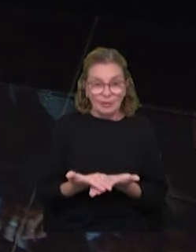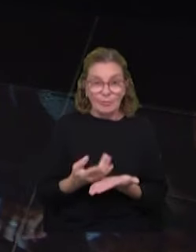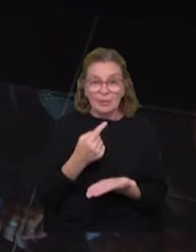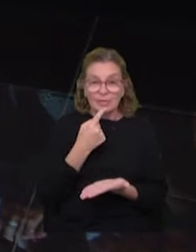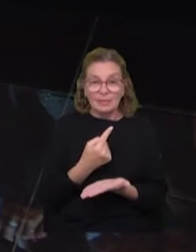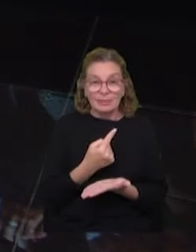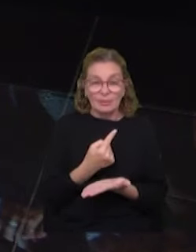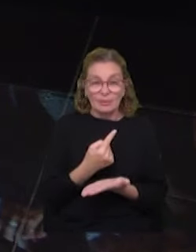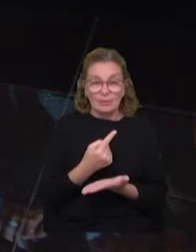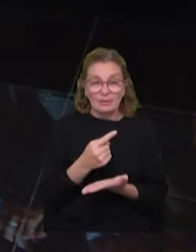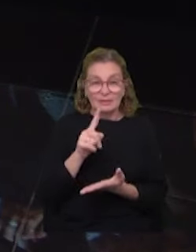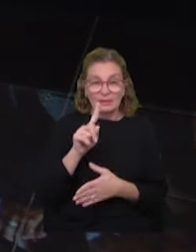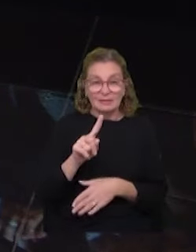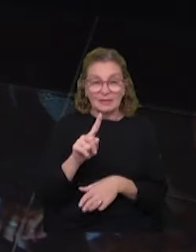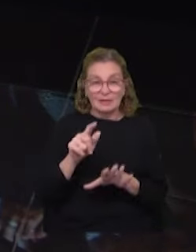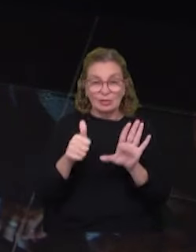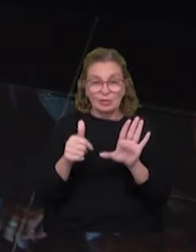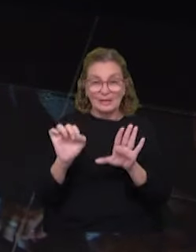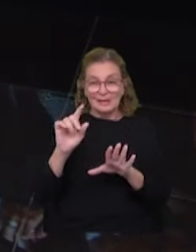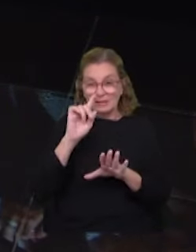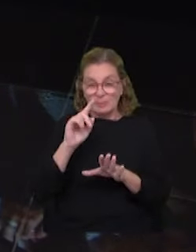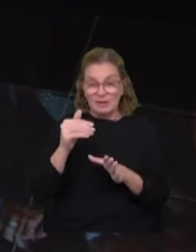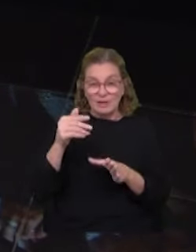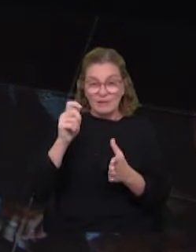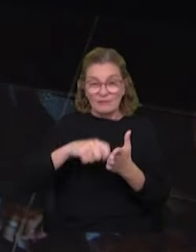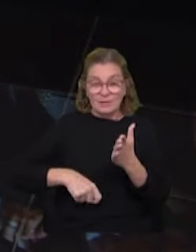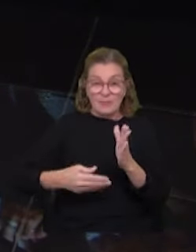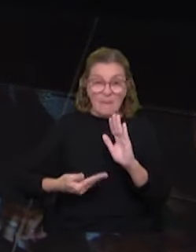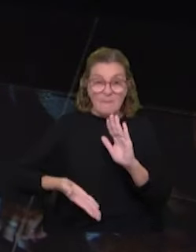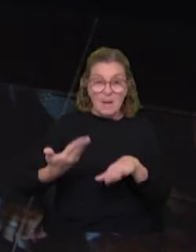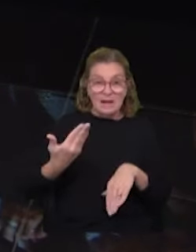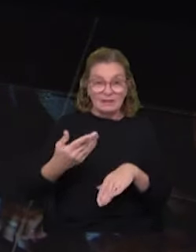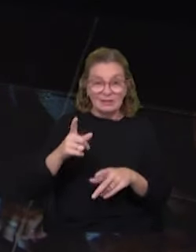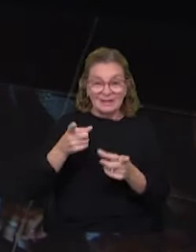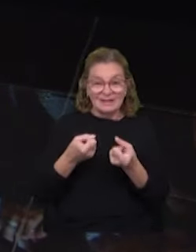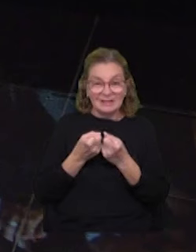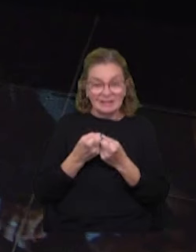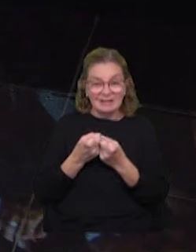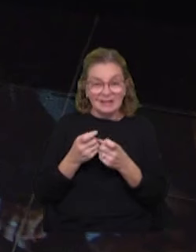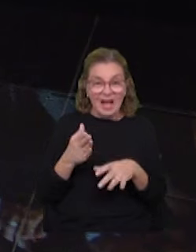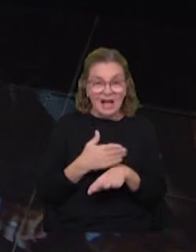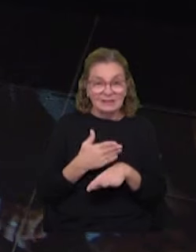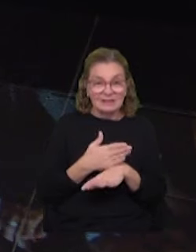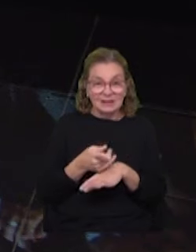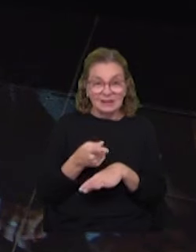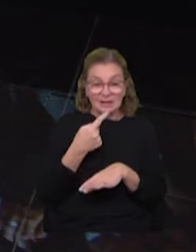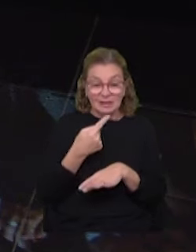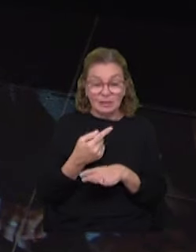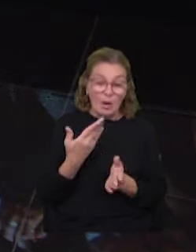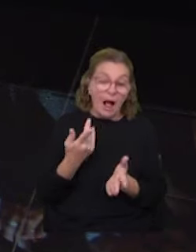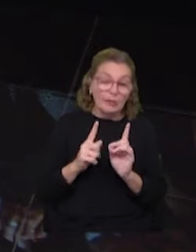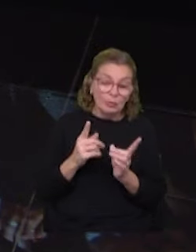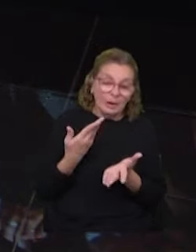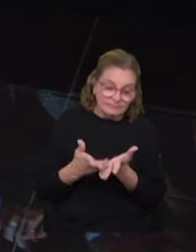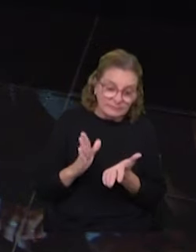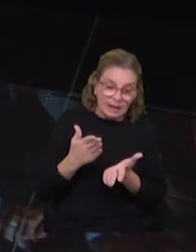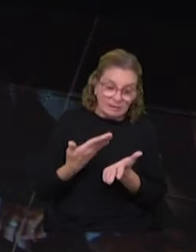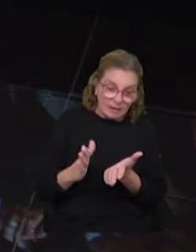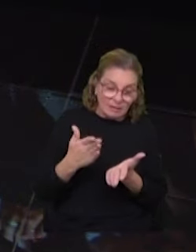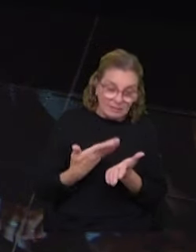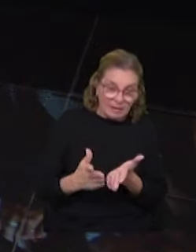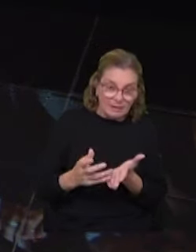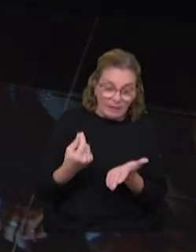titulares 160,000 firmas más de las requeridas lo que permite anticipar que pese al descarte habitual que se hace en